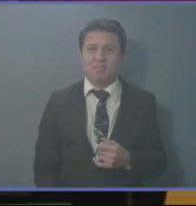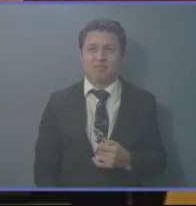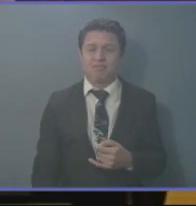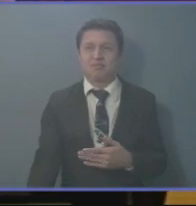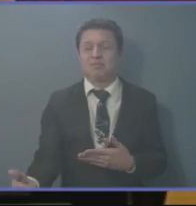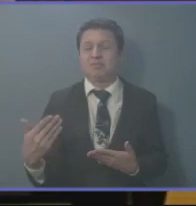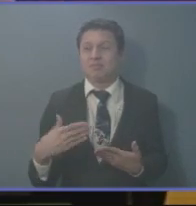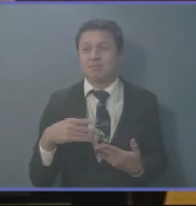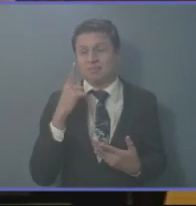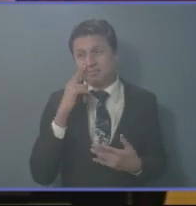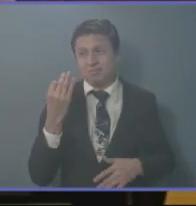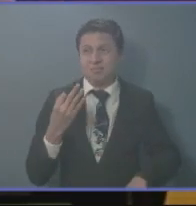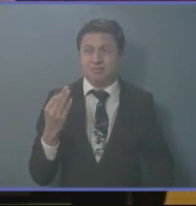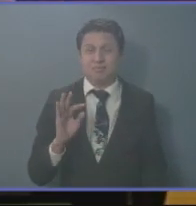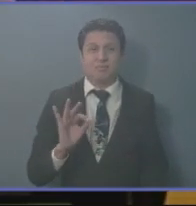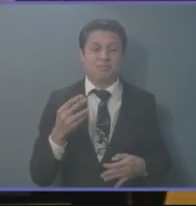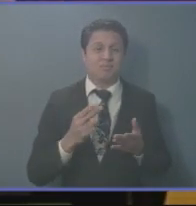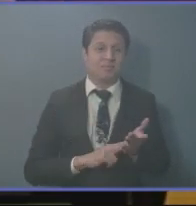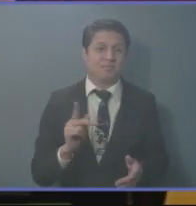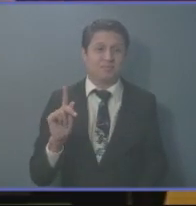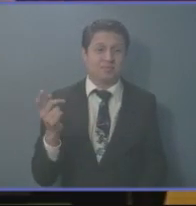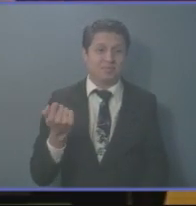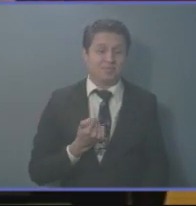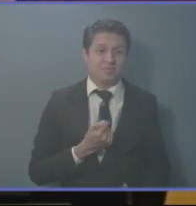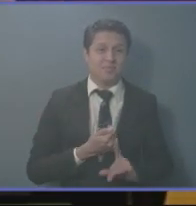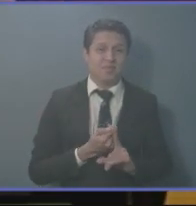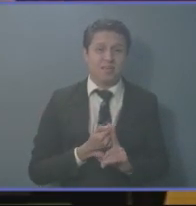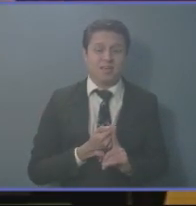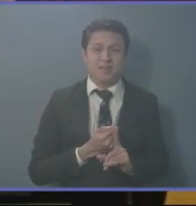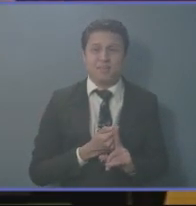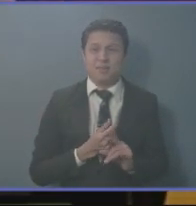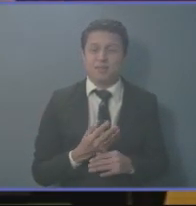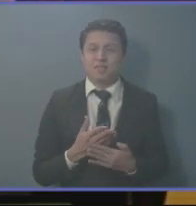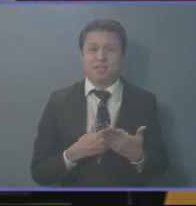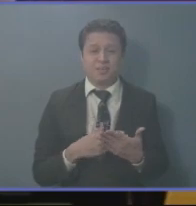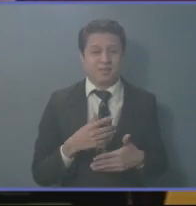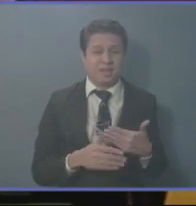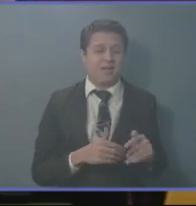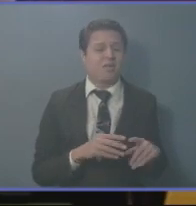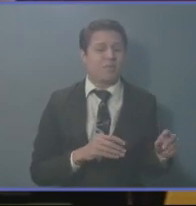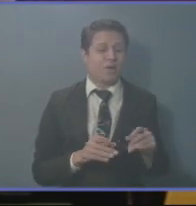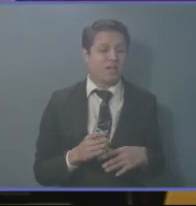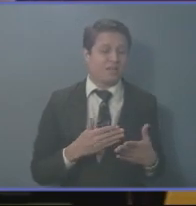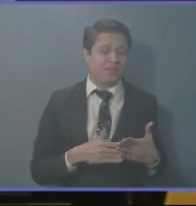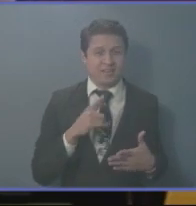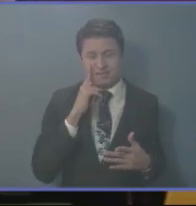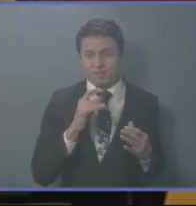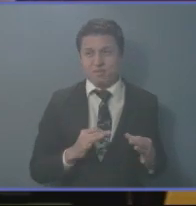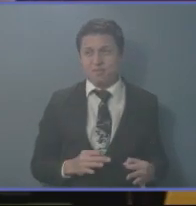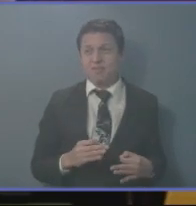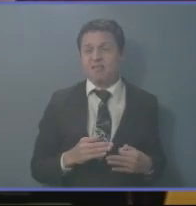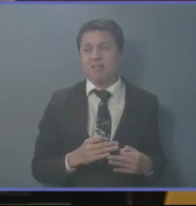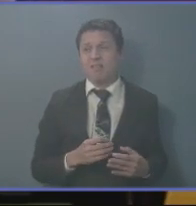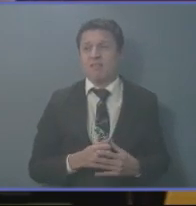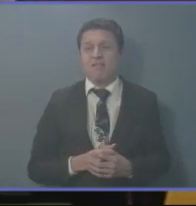a que necesariamente tengan un préstamo vigente en el sistema financiero y que tengan categoría A o B.